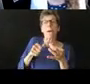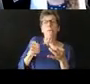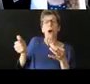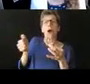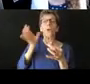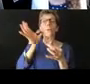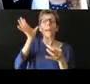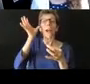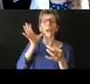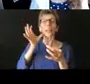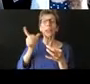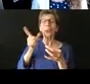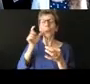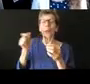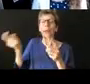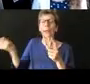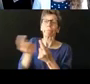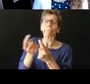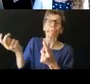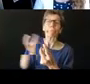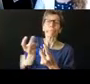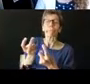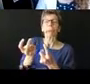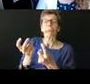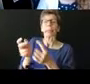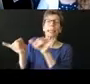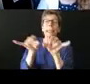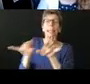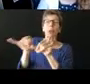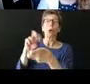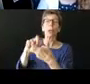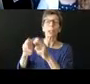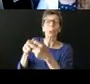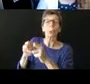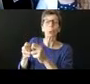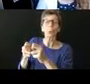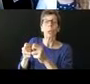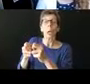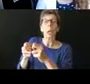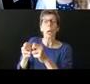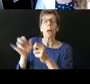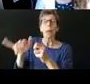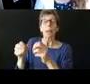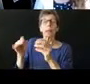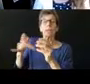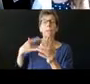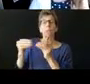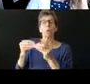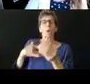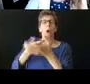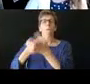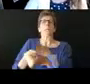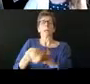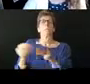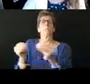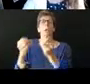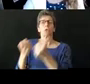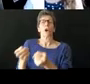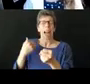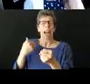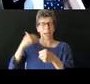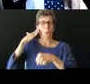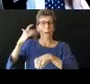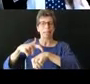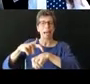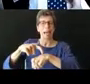que tienen los mismos problemas y el saber que no están solos ayuda ya sé que me quedan unos segunditos